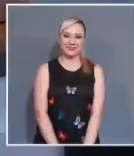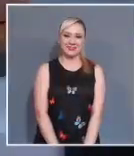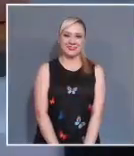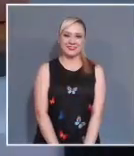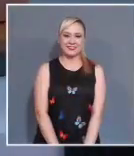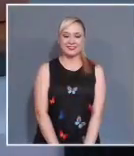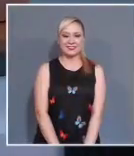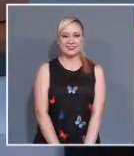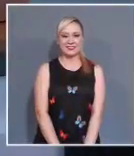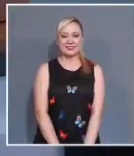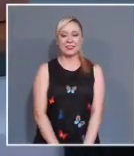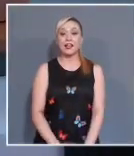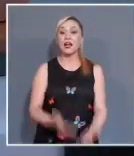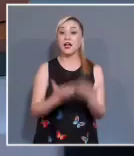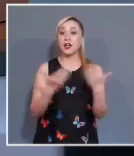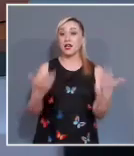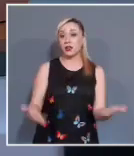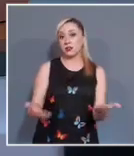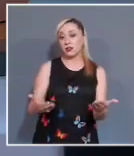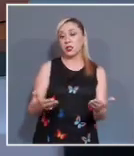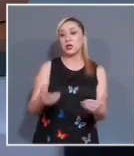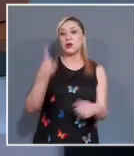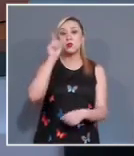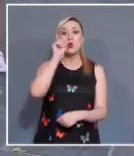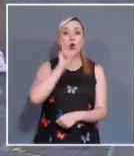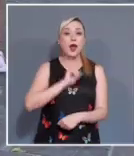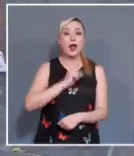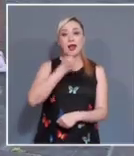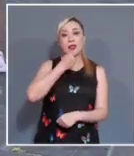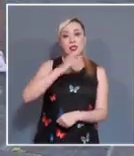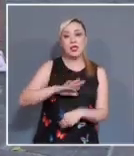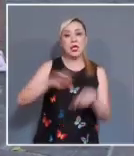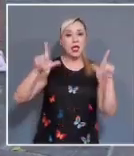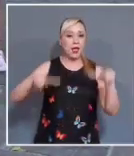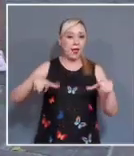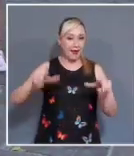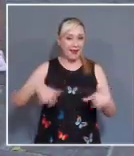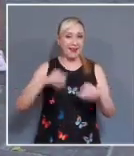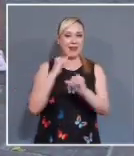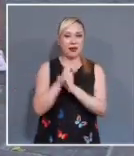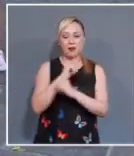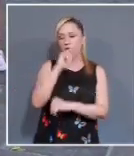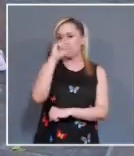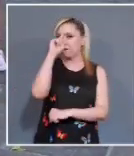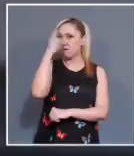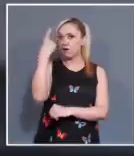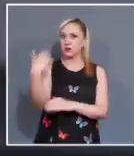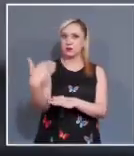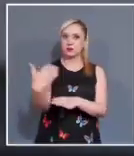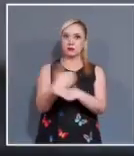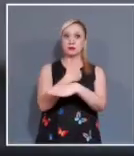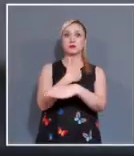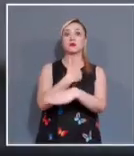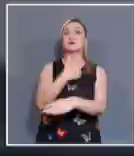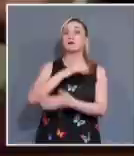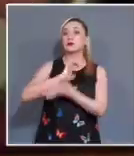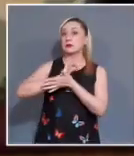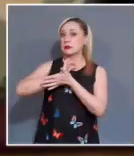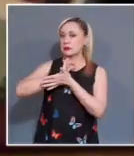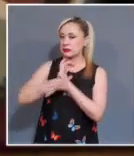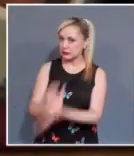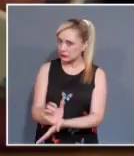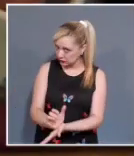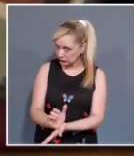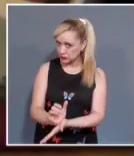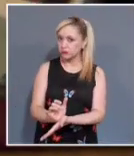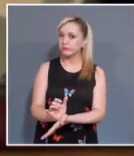La violencia digital contra mujeres y niñas también es una forma de discriminación universal que revictimiza, afirmó